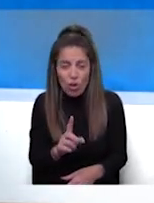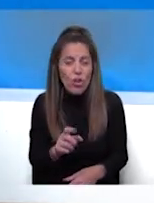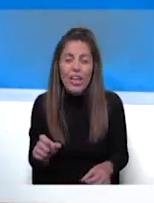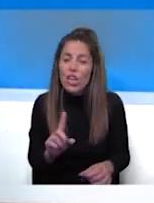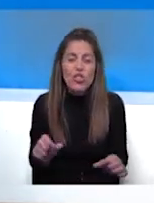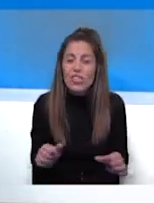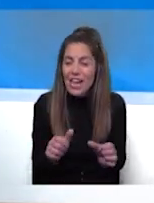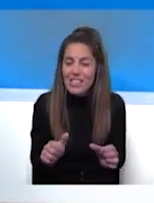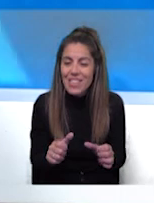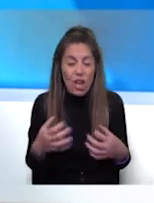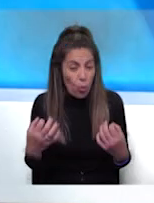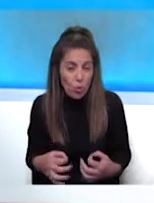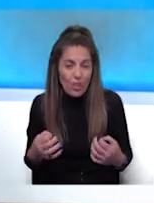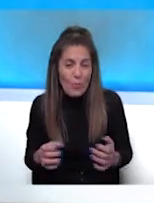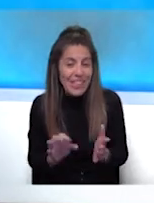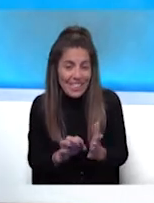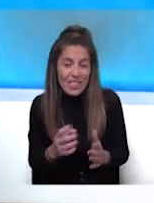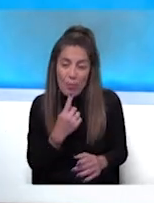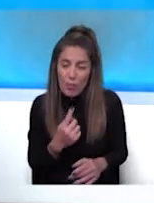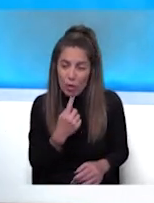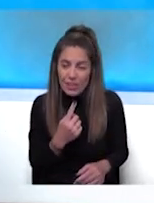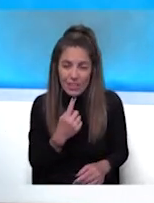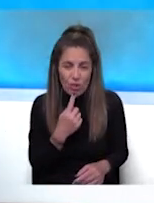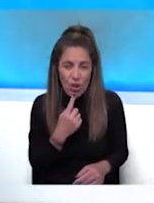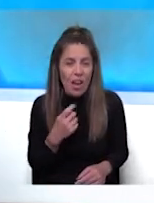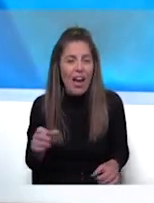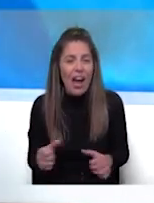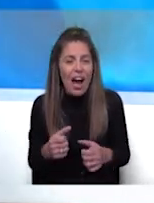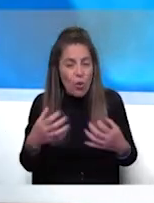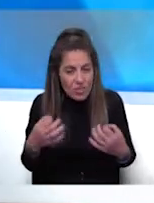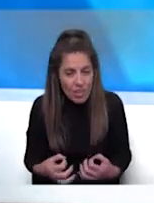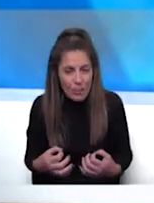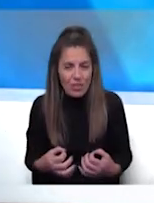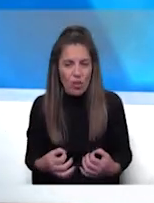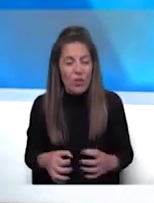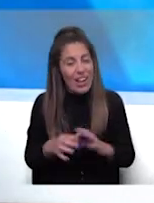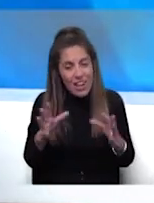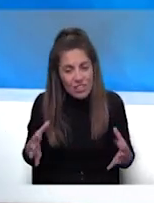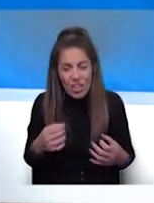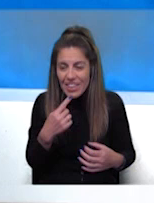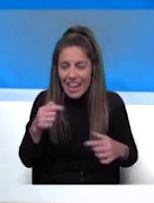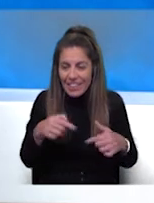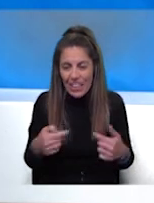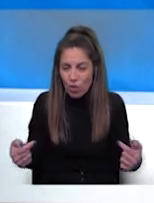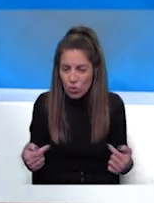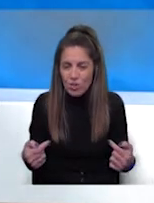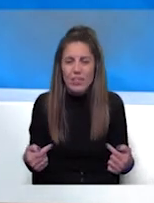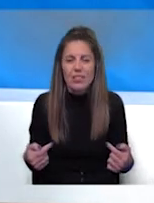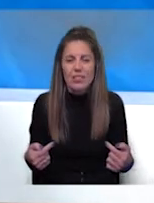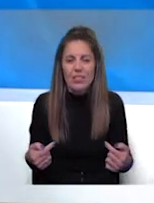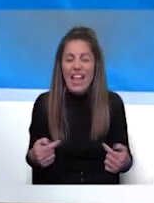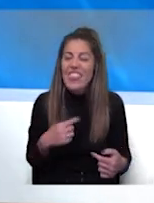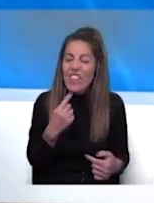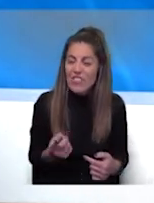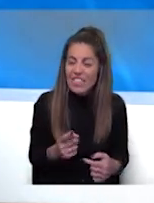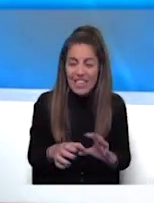pasando es que justamente el sistema político haga un sinceramiento, diga que estas cosas debilitan